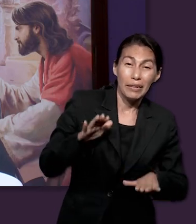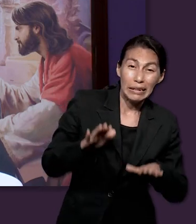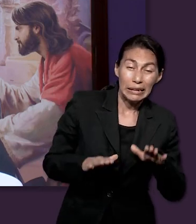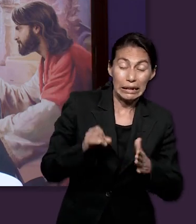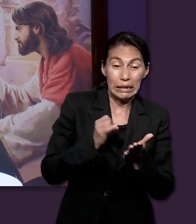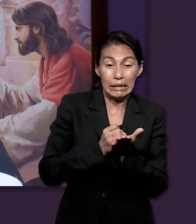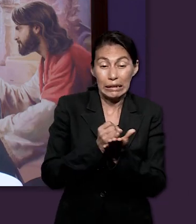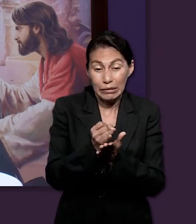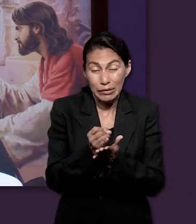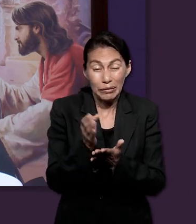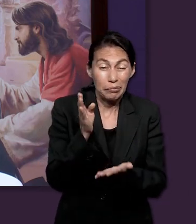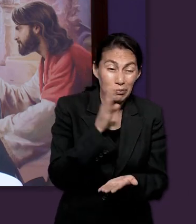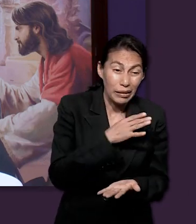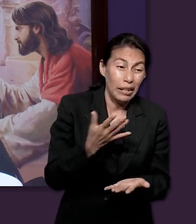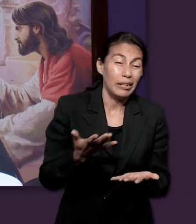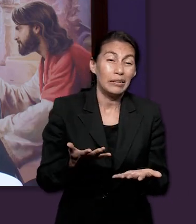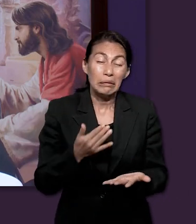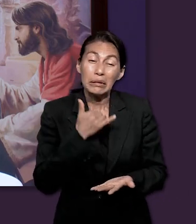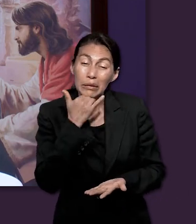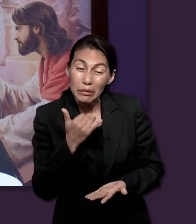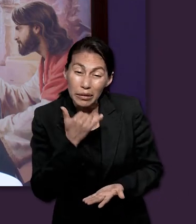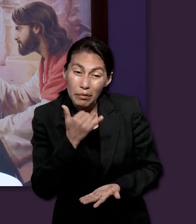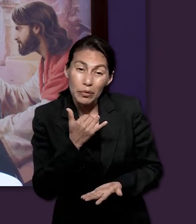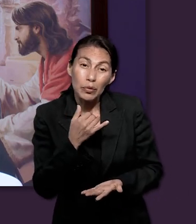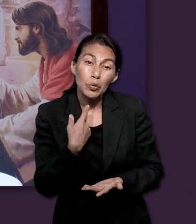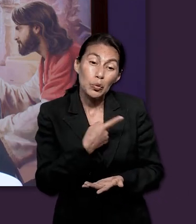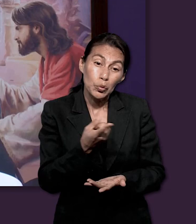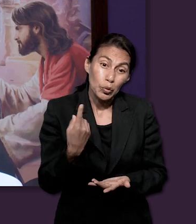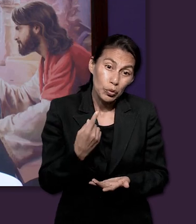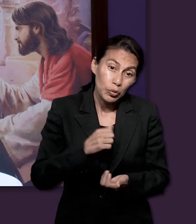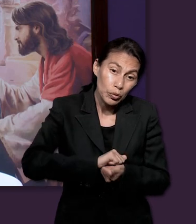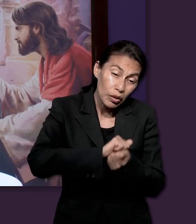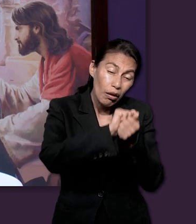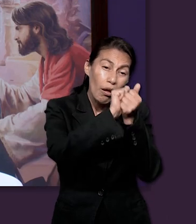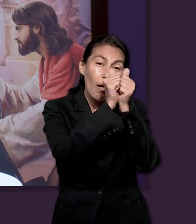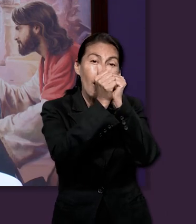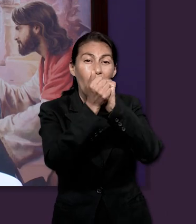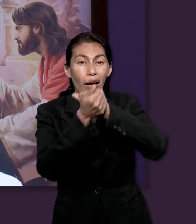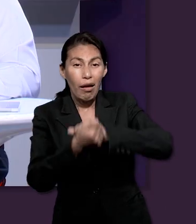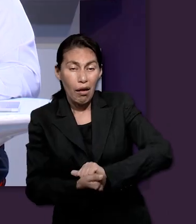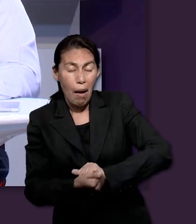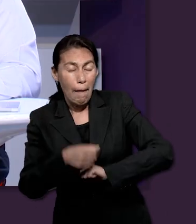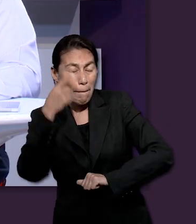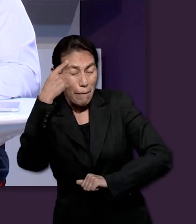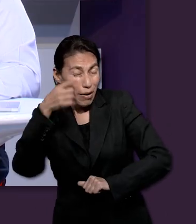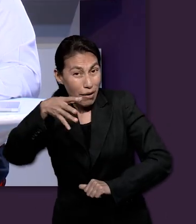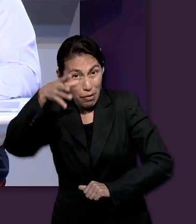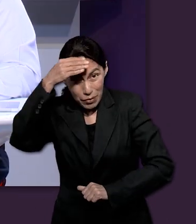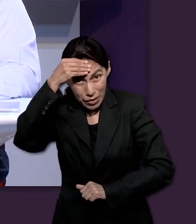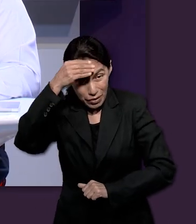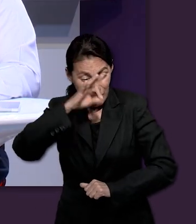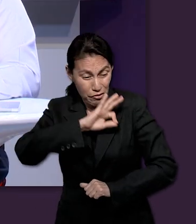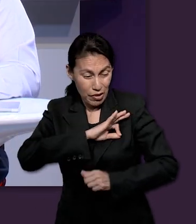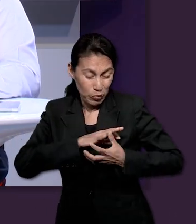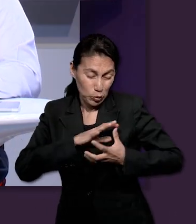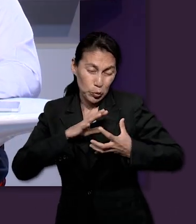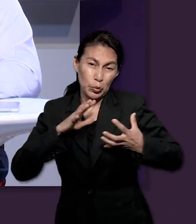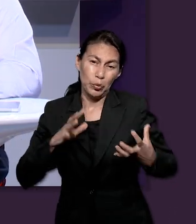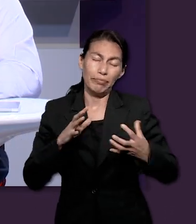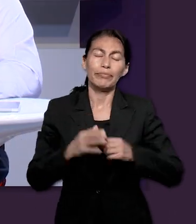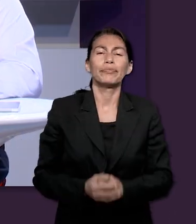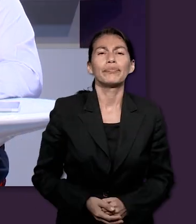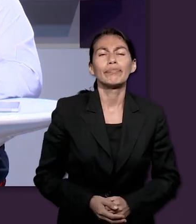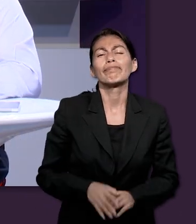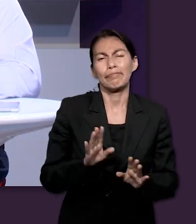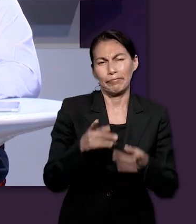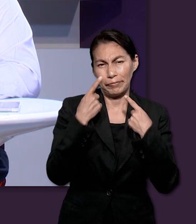decisiones, nosotros podemos convertir esas malas decisiones en momentos de crecimiento y de fe. Vamos a